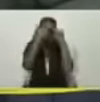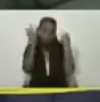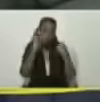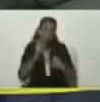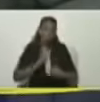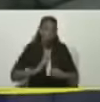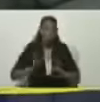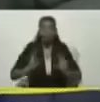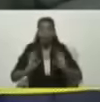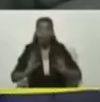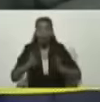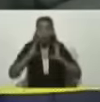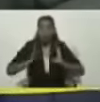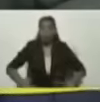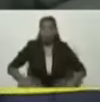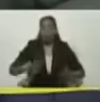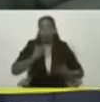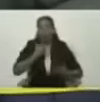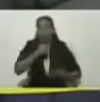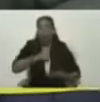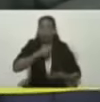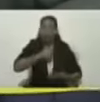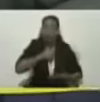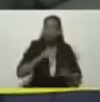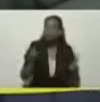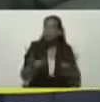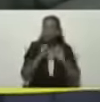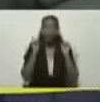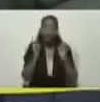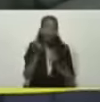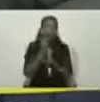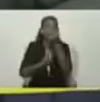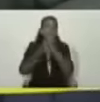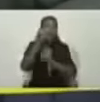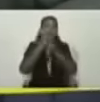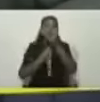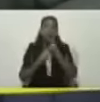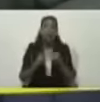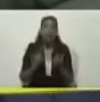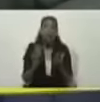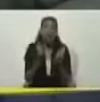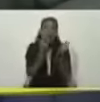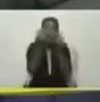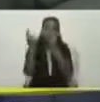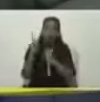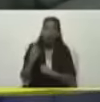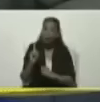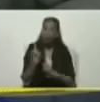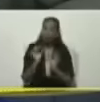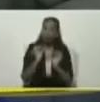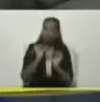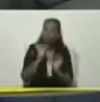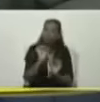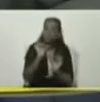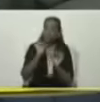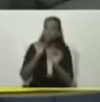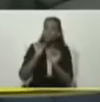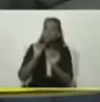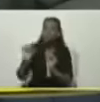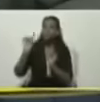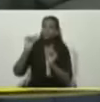cuerpo dice, ey, ey, ey, ey, ey, ey. Lo mismo el cuerpo y la economía. Hay que inyectarle la